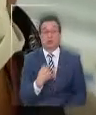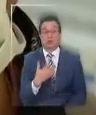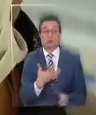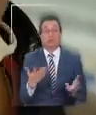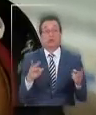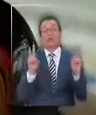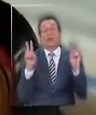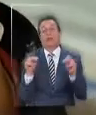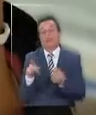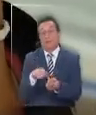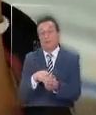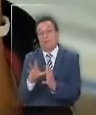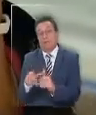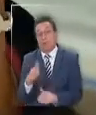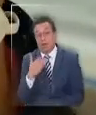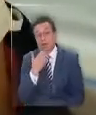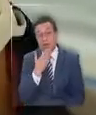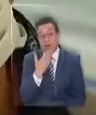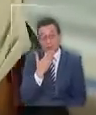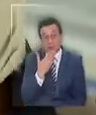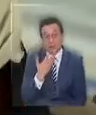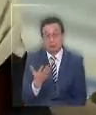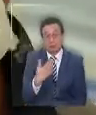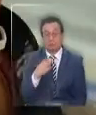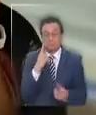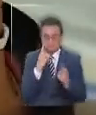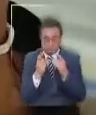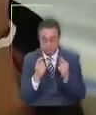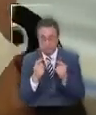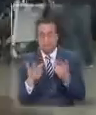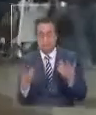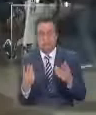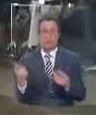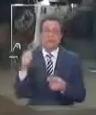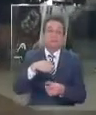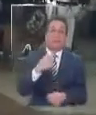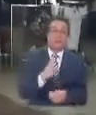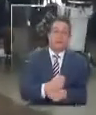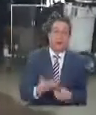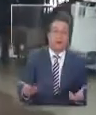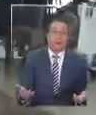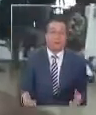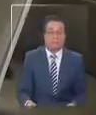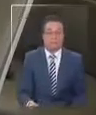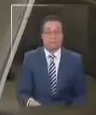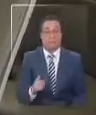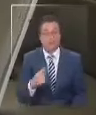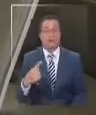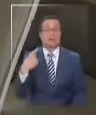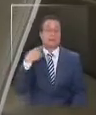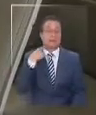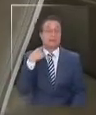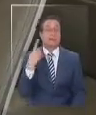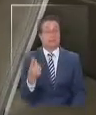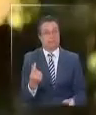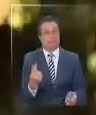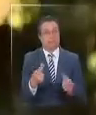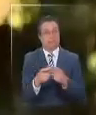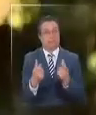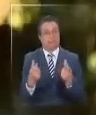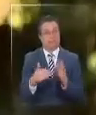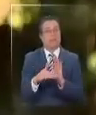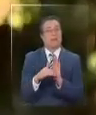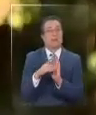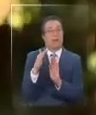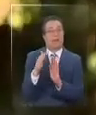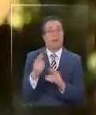el tema de la familia también. Pues uno va con un riesgo alto para ir a trabajar. Sin embargo, la medida tendría impacto en los precios. Los